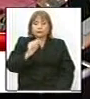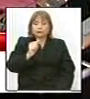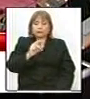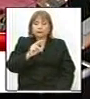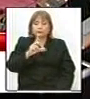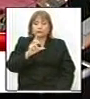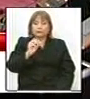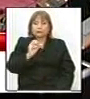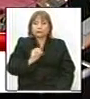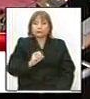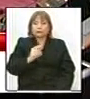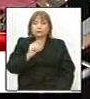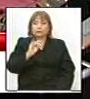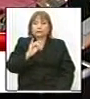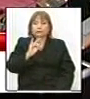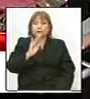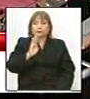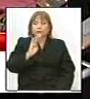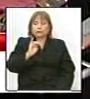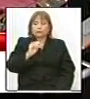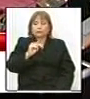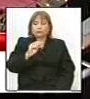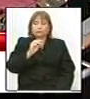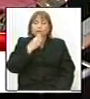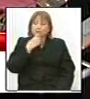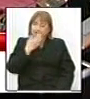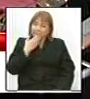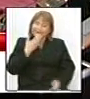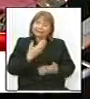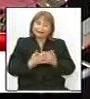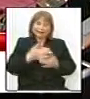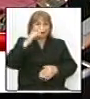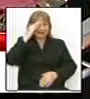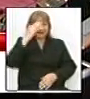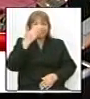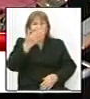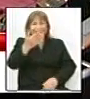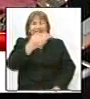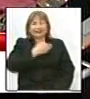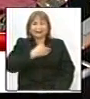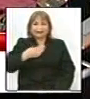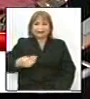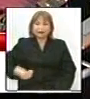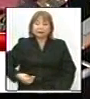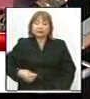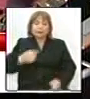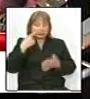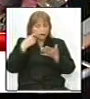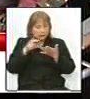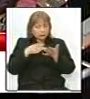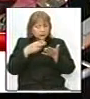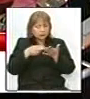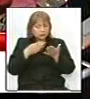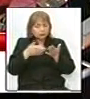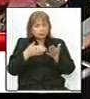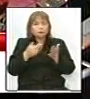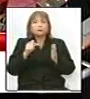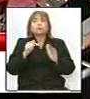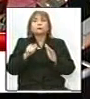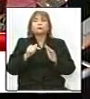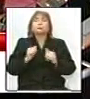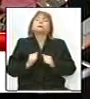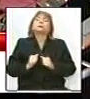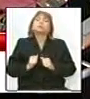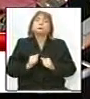último orador. Sí, muchas gracias, señor presidente. Un saludo al señor ministro. Revisando acá, señor